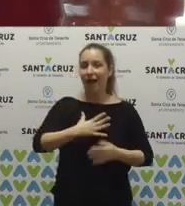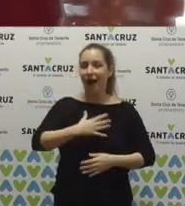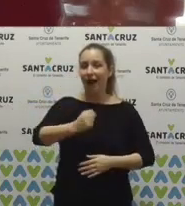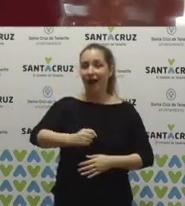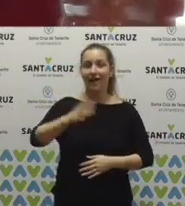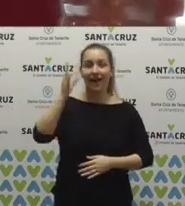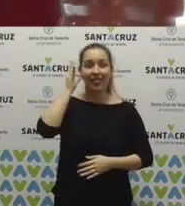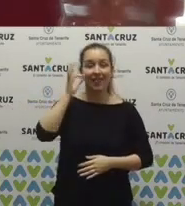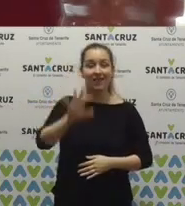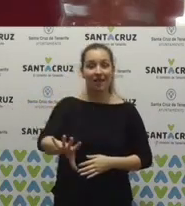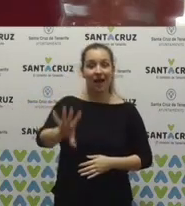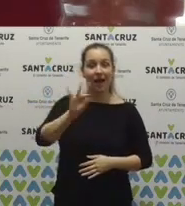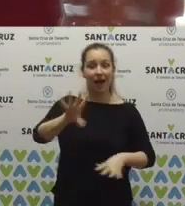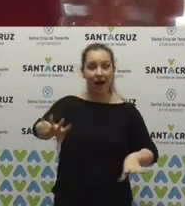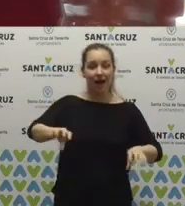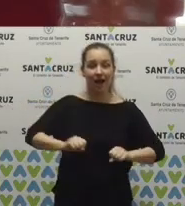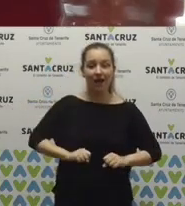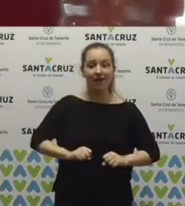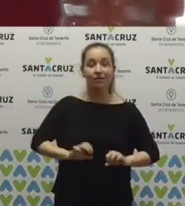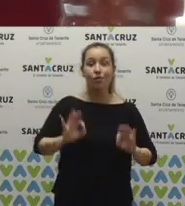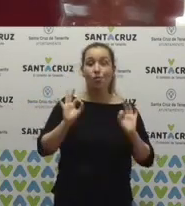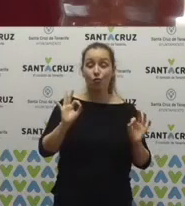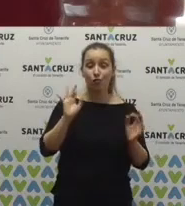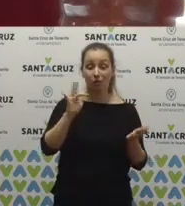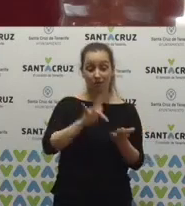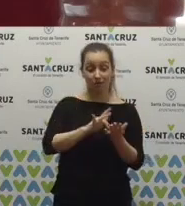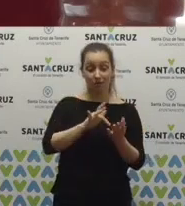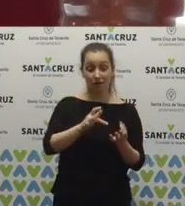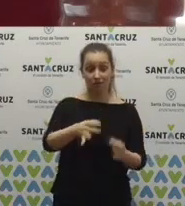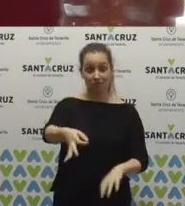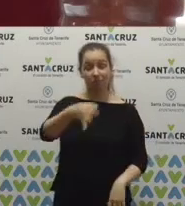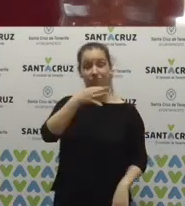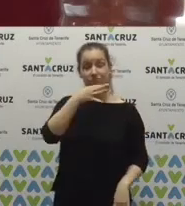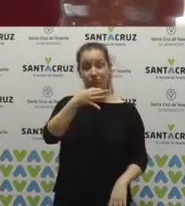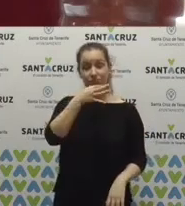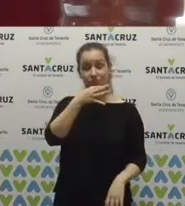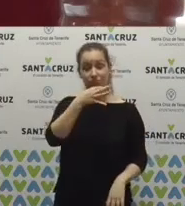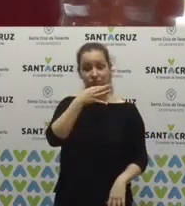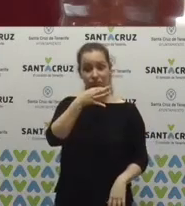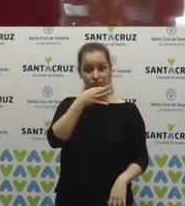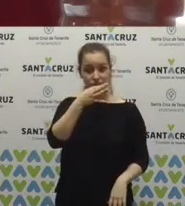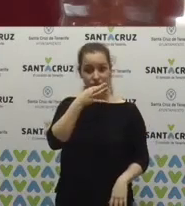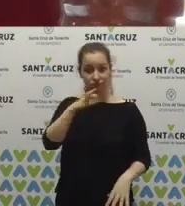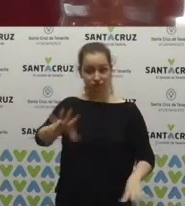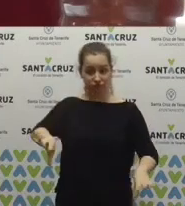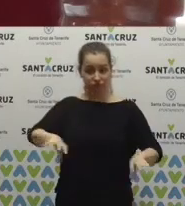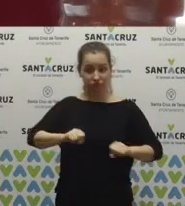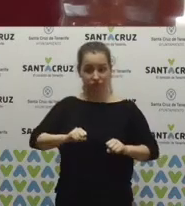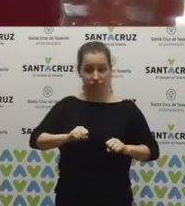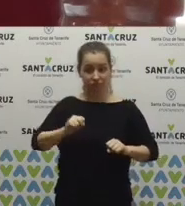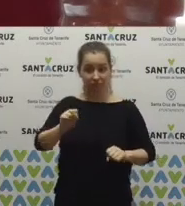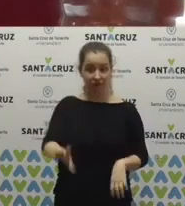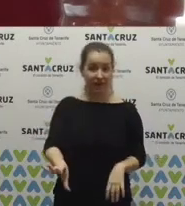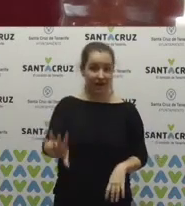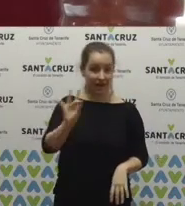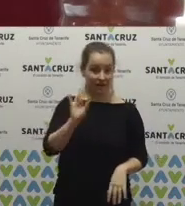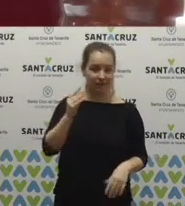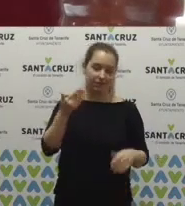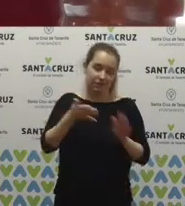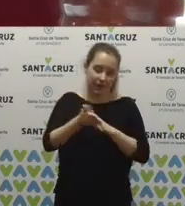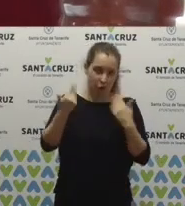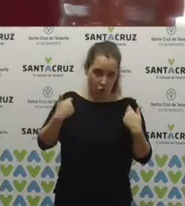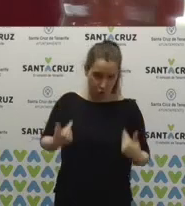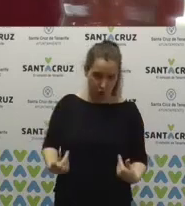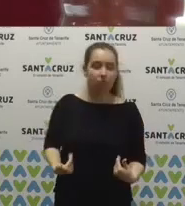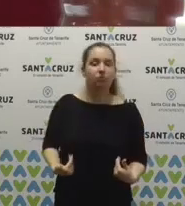se cayó justo a la mitad del discurso de la electa alcaldesa es decir yo y